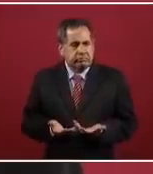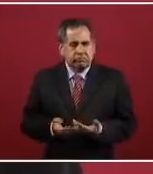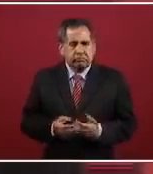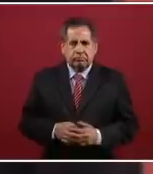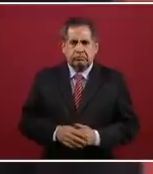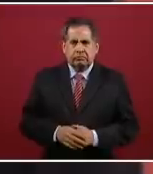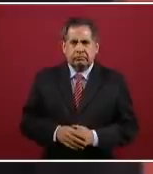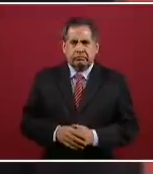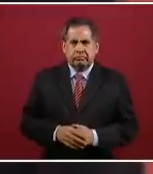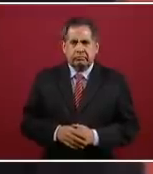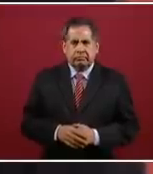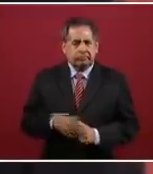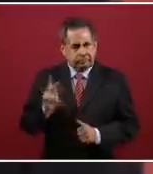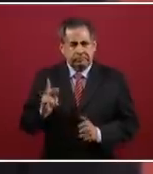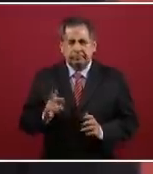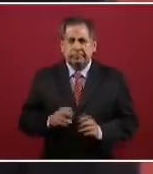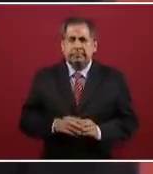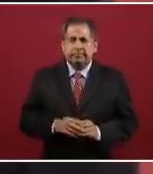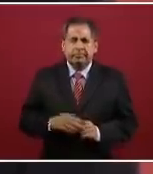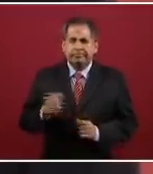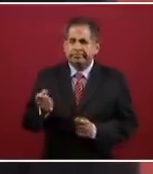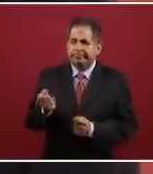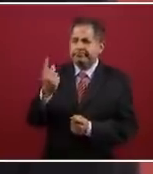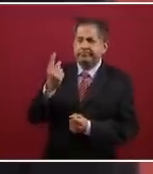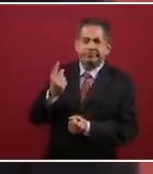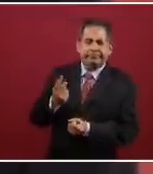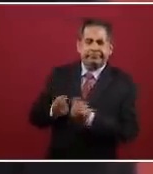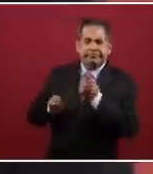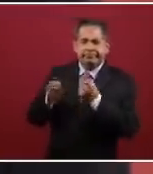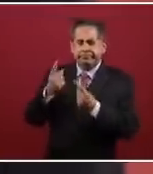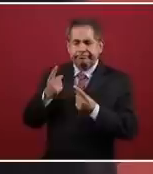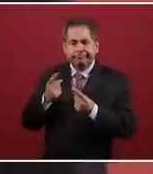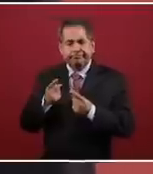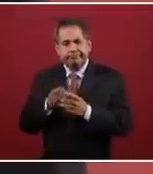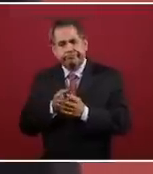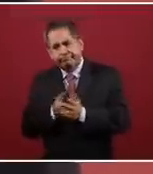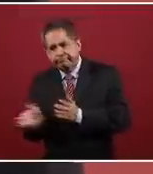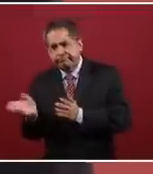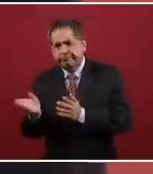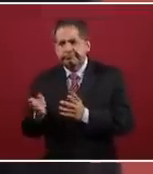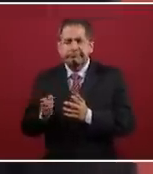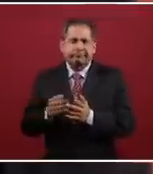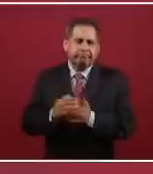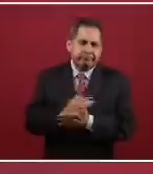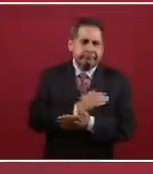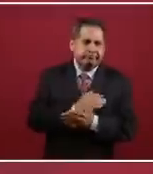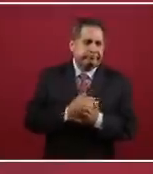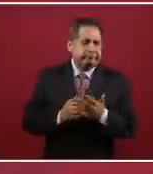pero algunos se han dejado llevar